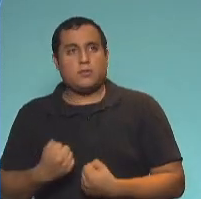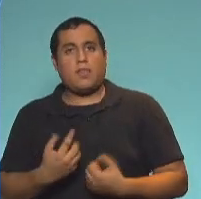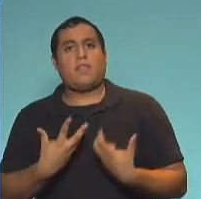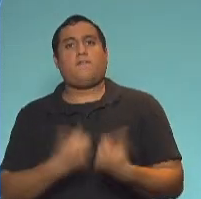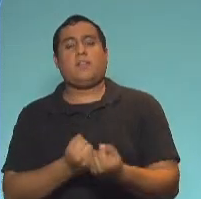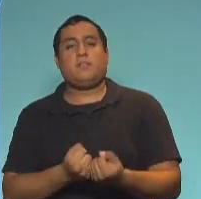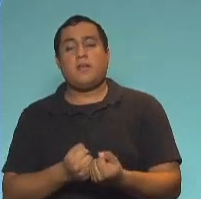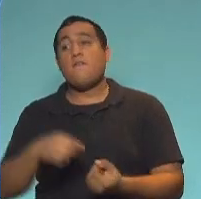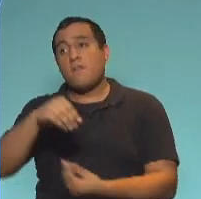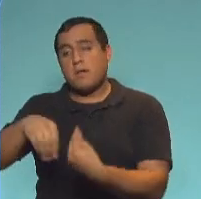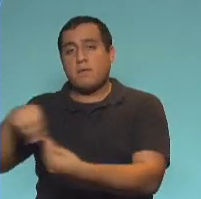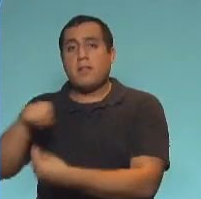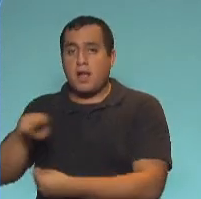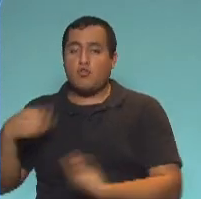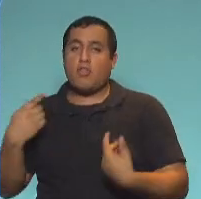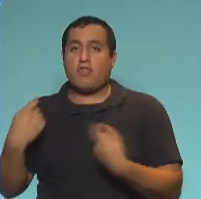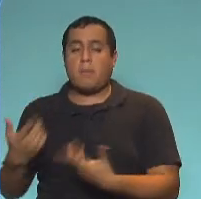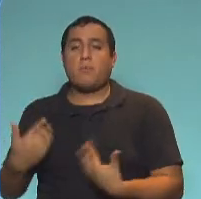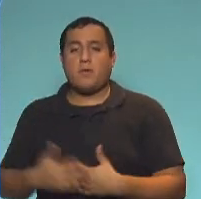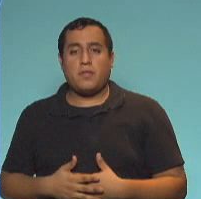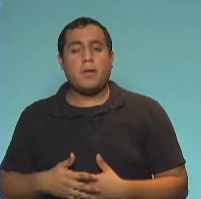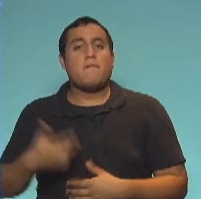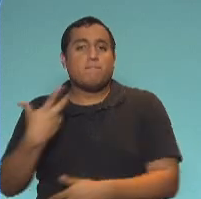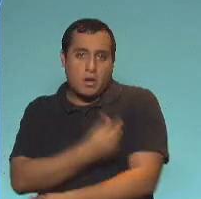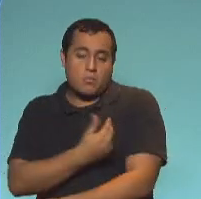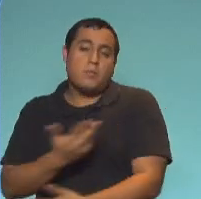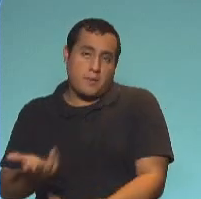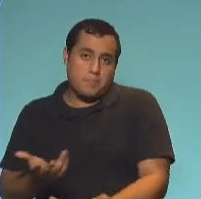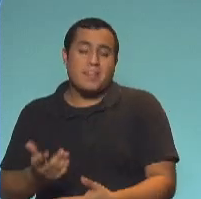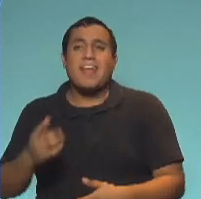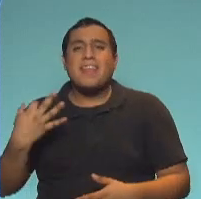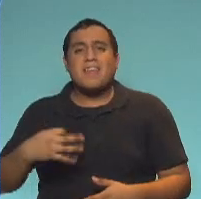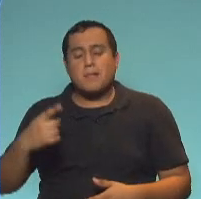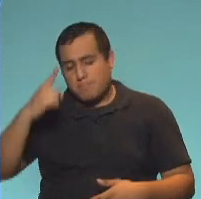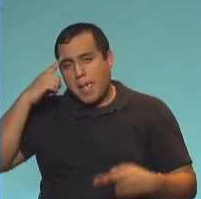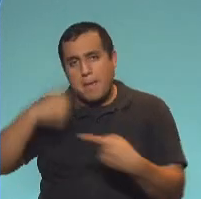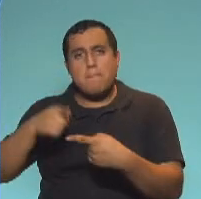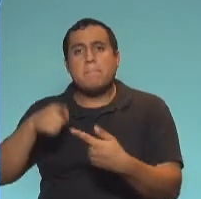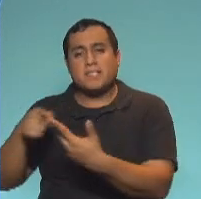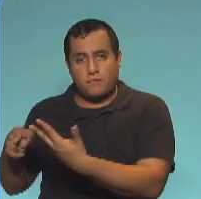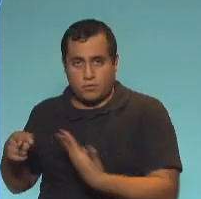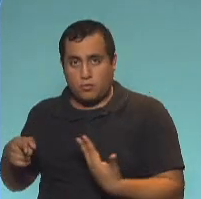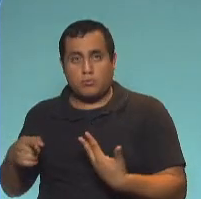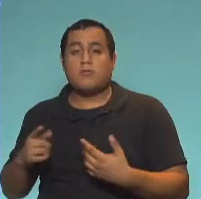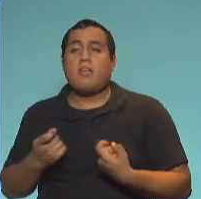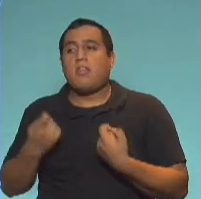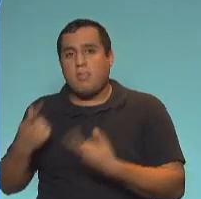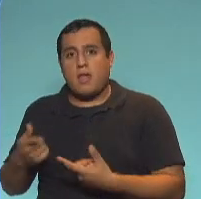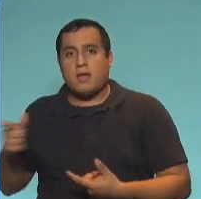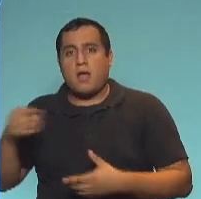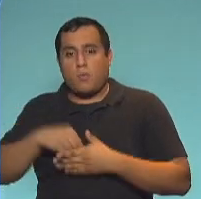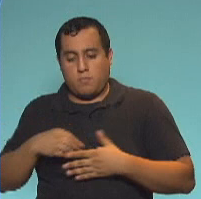en esos niños dijimos que tienen que tener criterios específicos para la aplicación de este anticuerpo